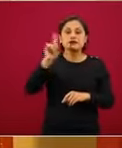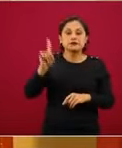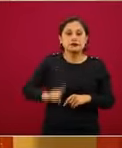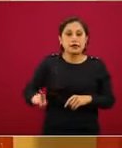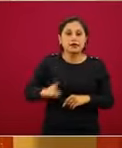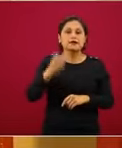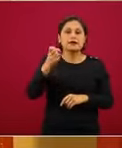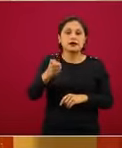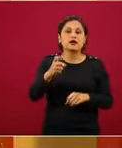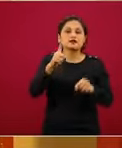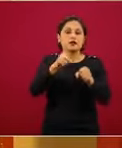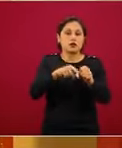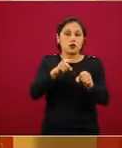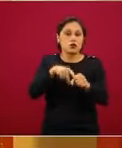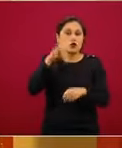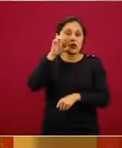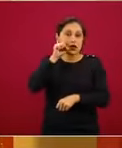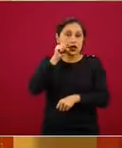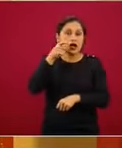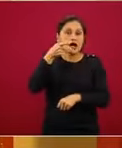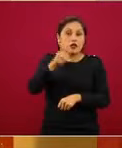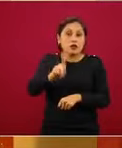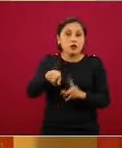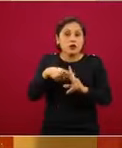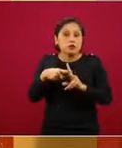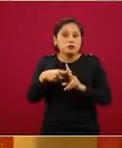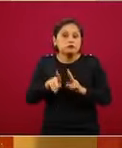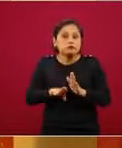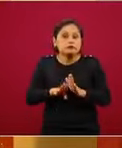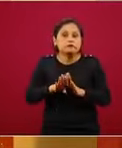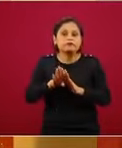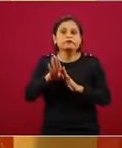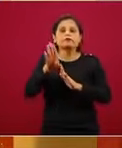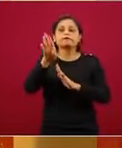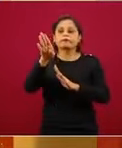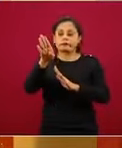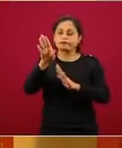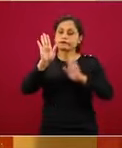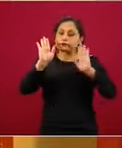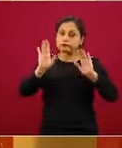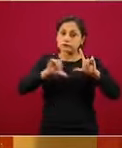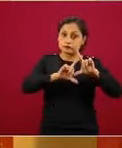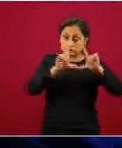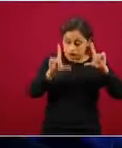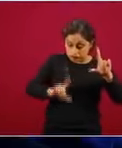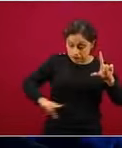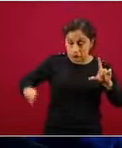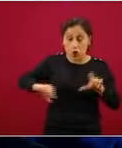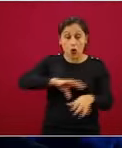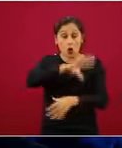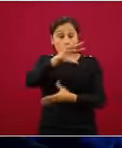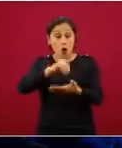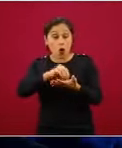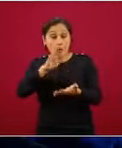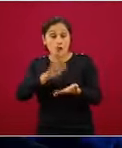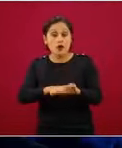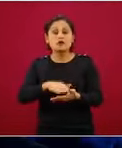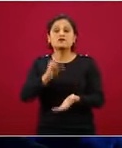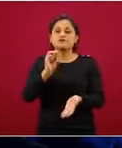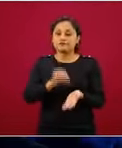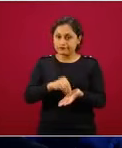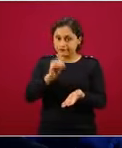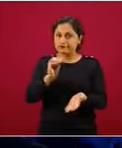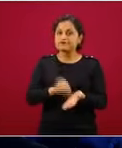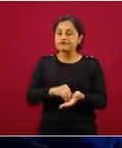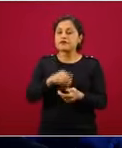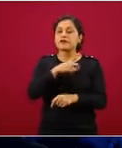arriba, todo el país debe mantener todavía las restricciones de movilidad en espacio